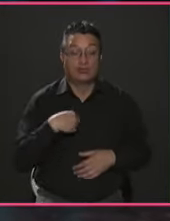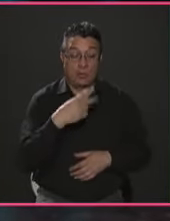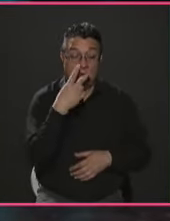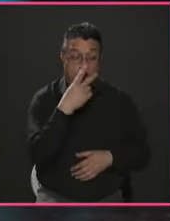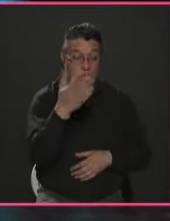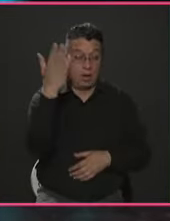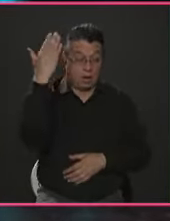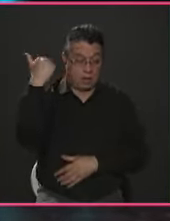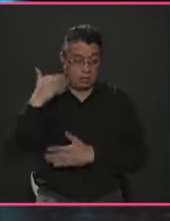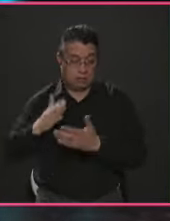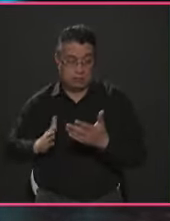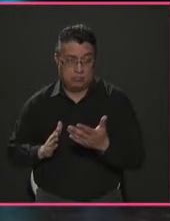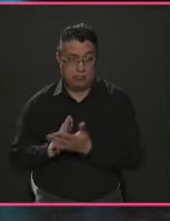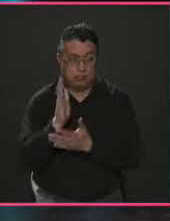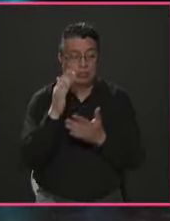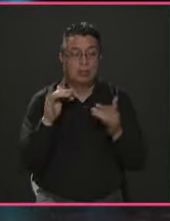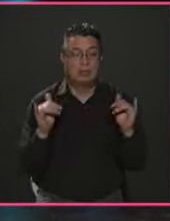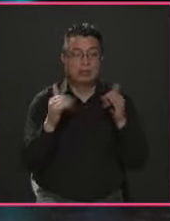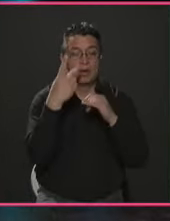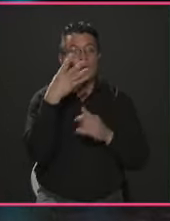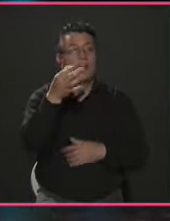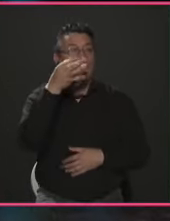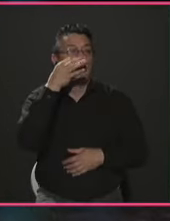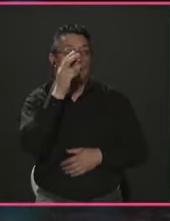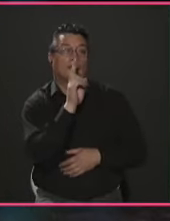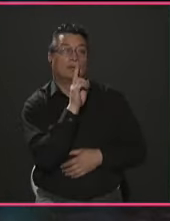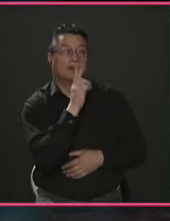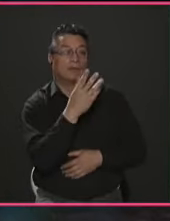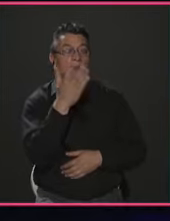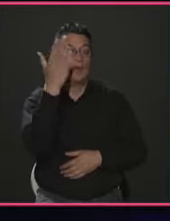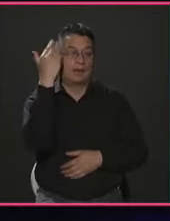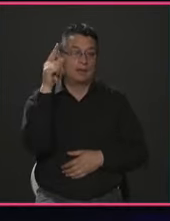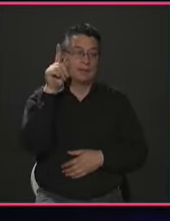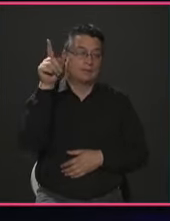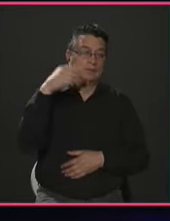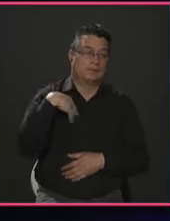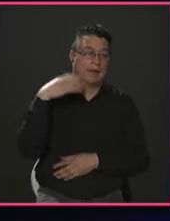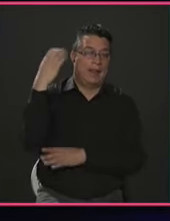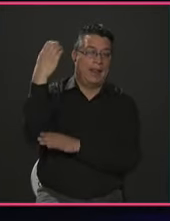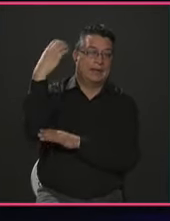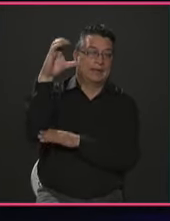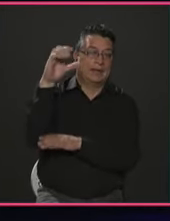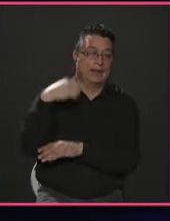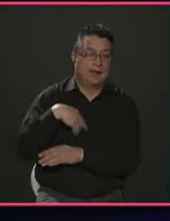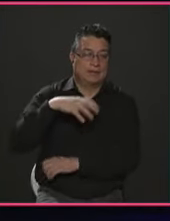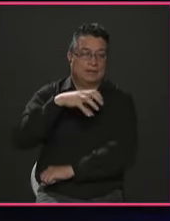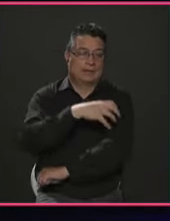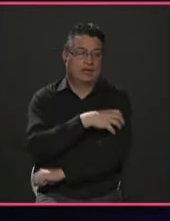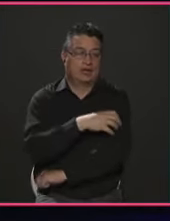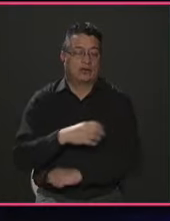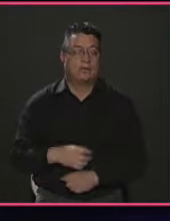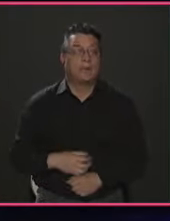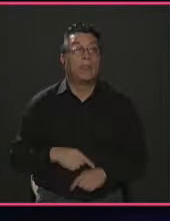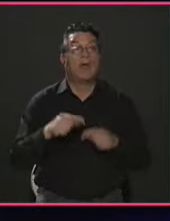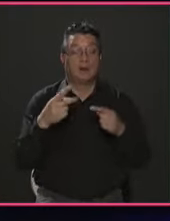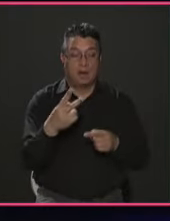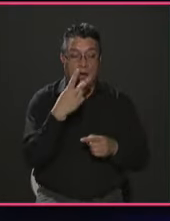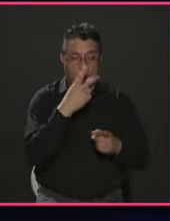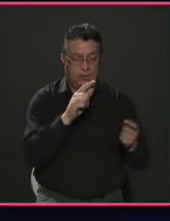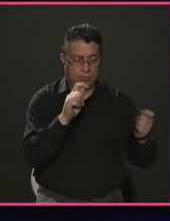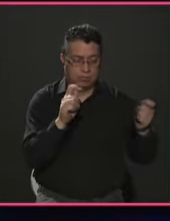desde el inicio y disfrutarla por televisión allá en la en La Serena y he visto como ha ido